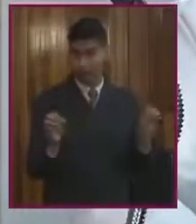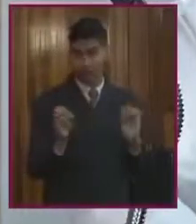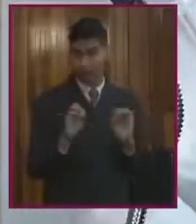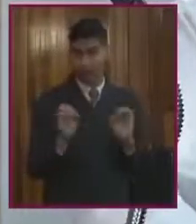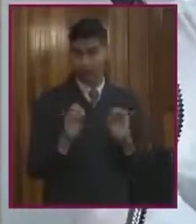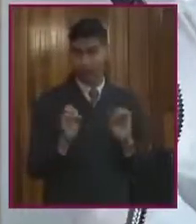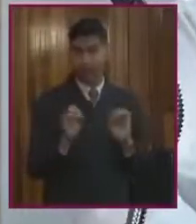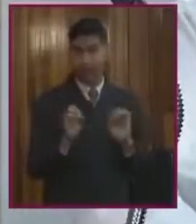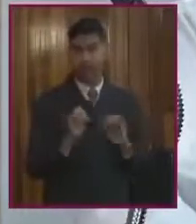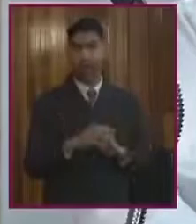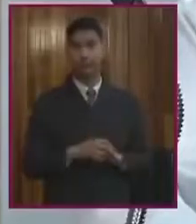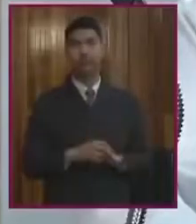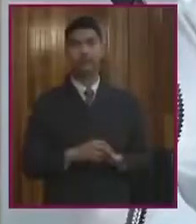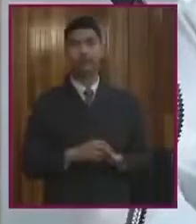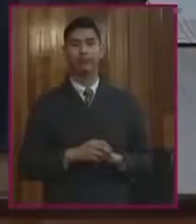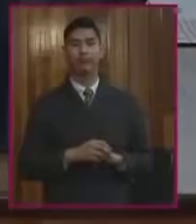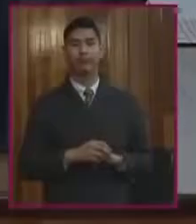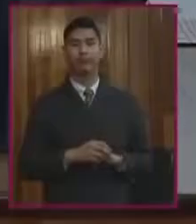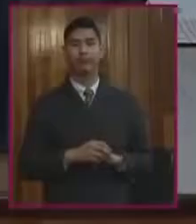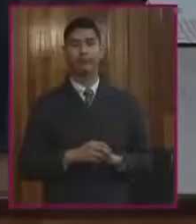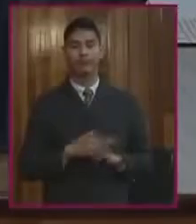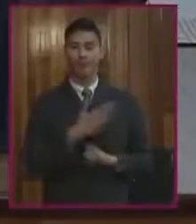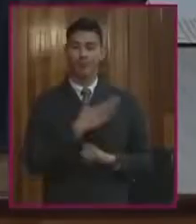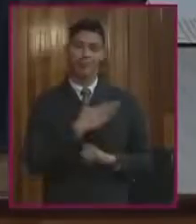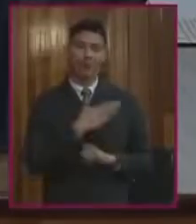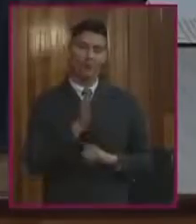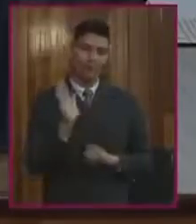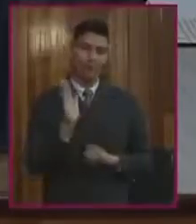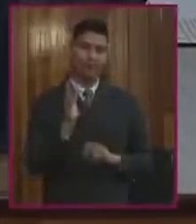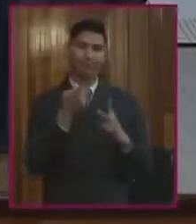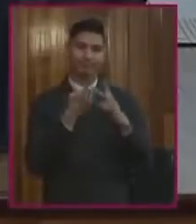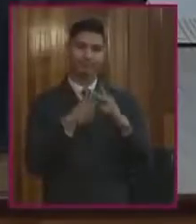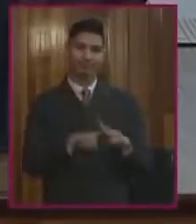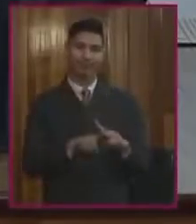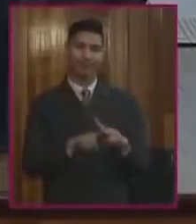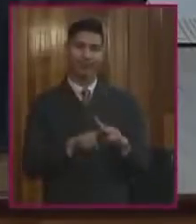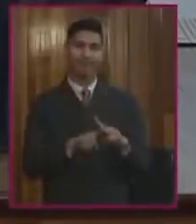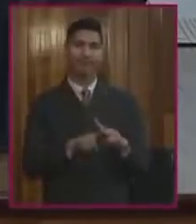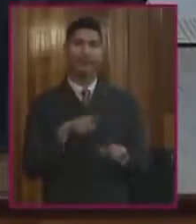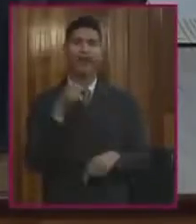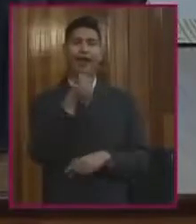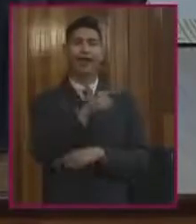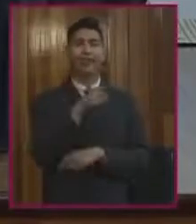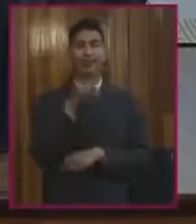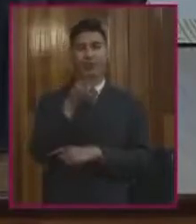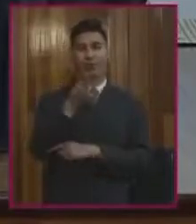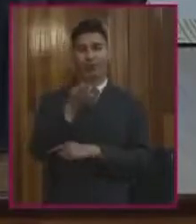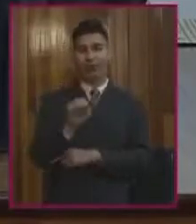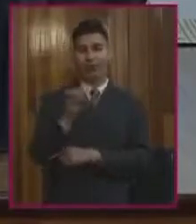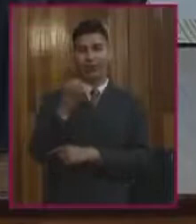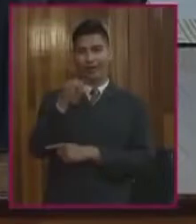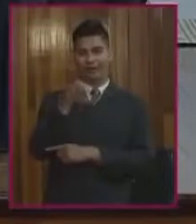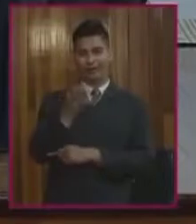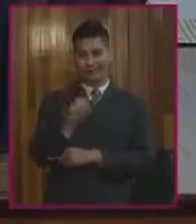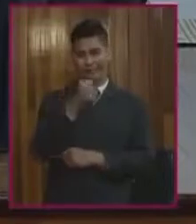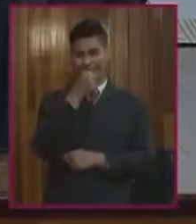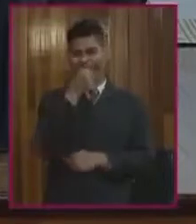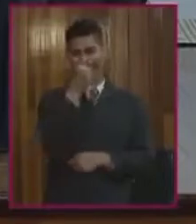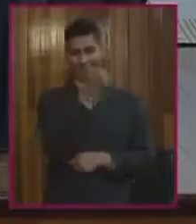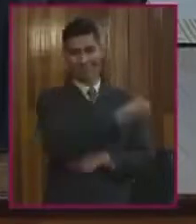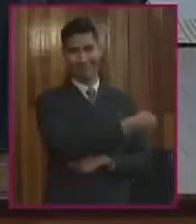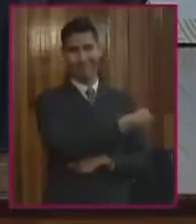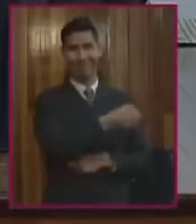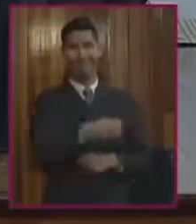Inés? No. Bueno, muy bien. Entonces, doctora Inés, el tiempo es suyo, la escuchamos. Muy